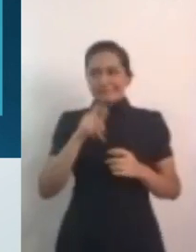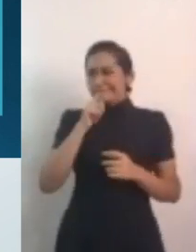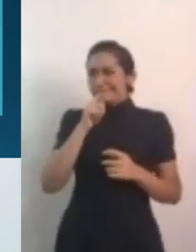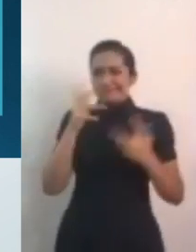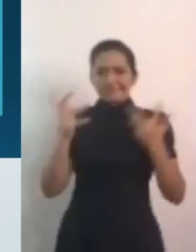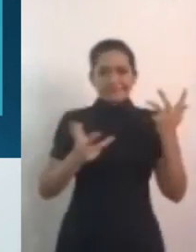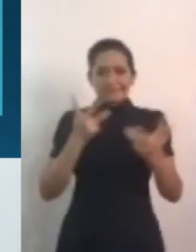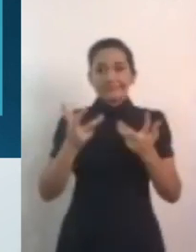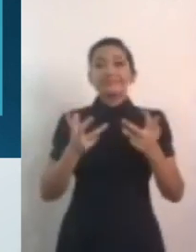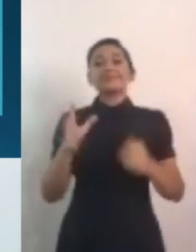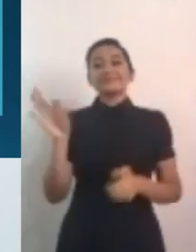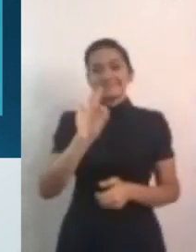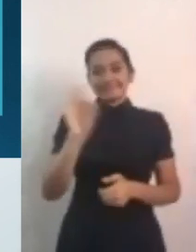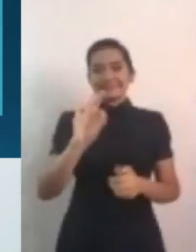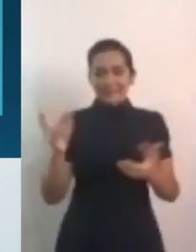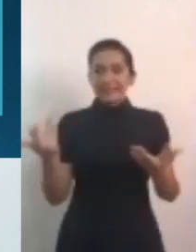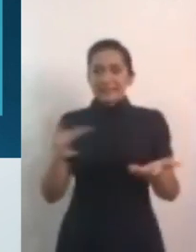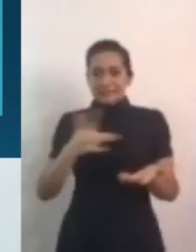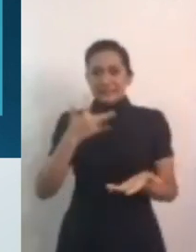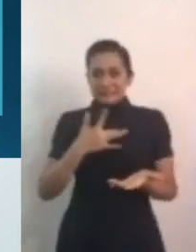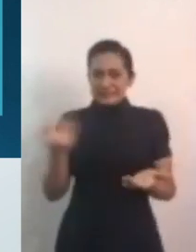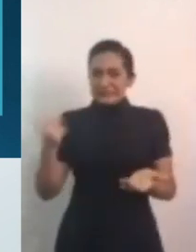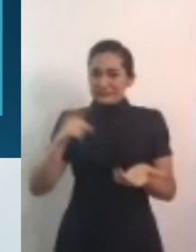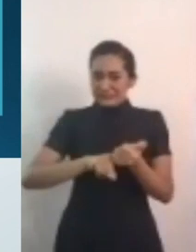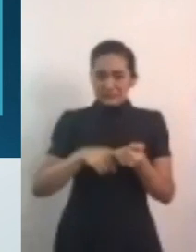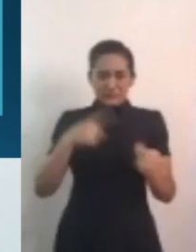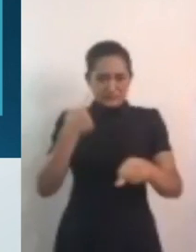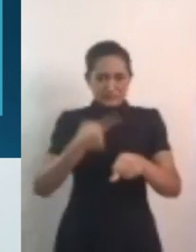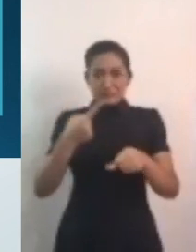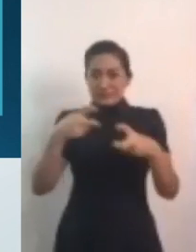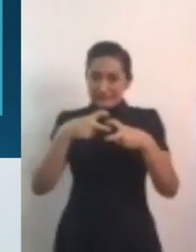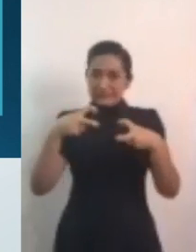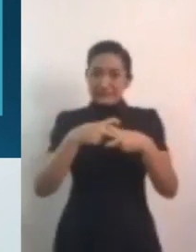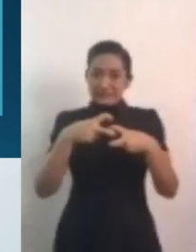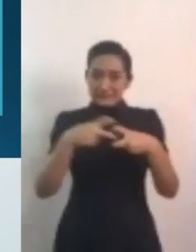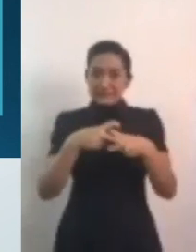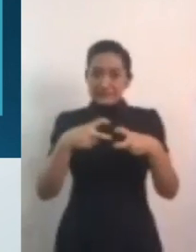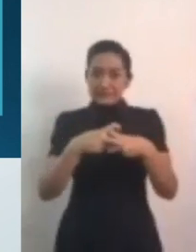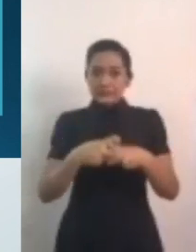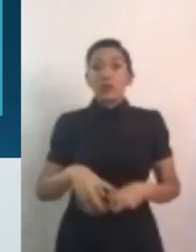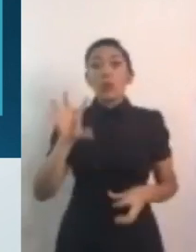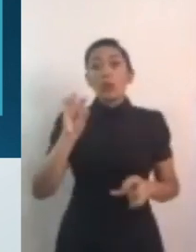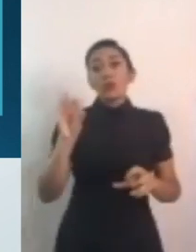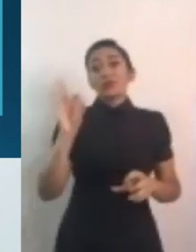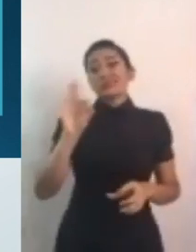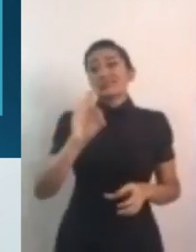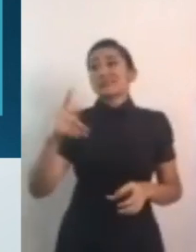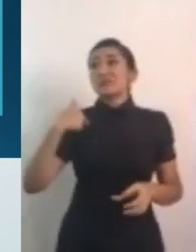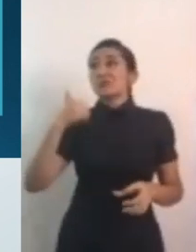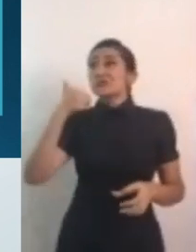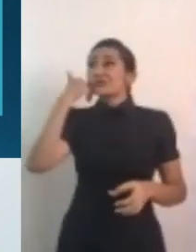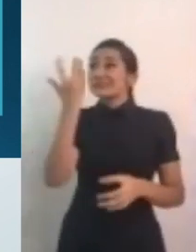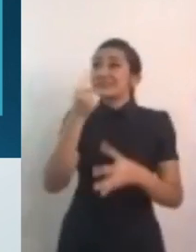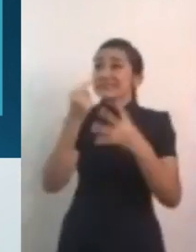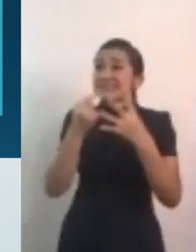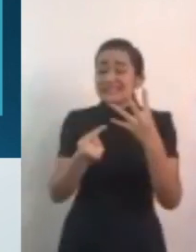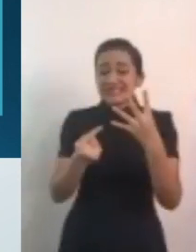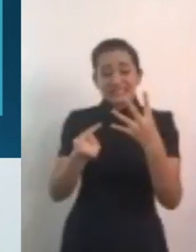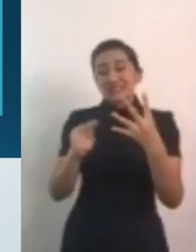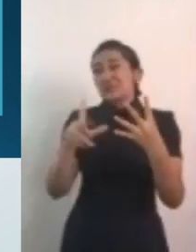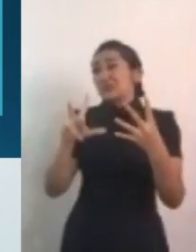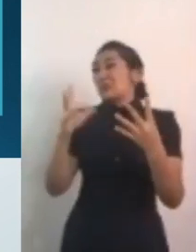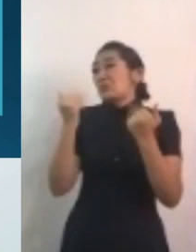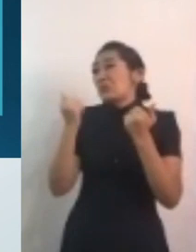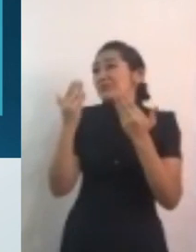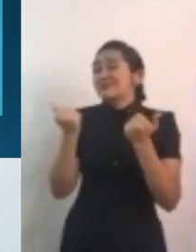es cuando nos estresamos. Esto se conjuga con necesidades insatisfechas de todo tipo, sobre todo de la persona